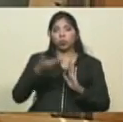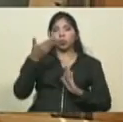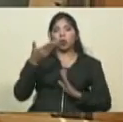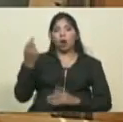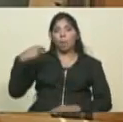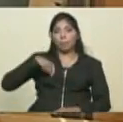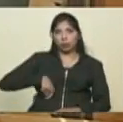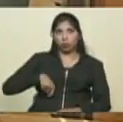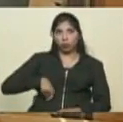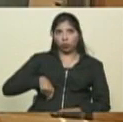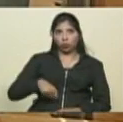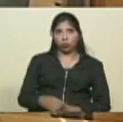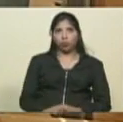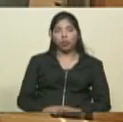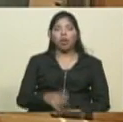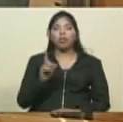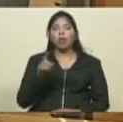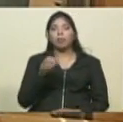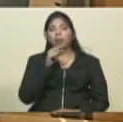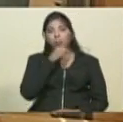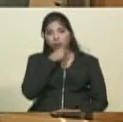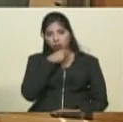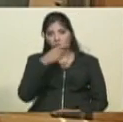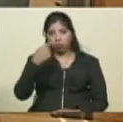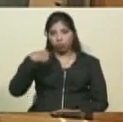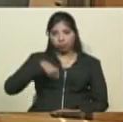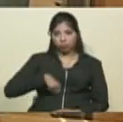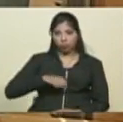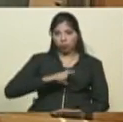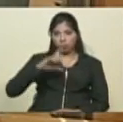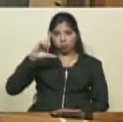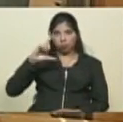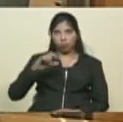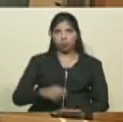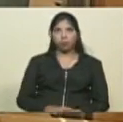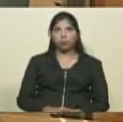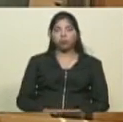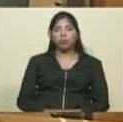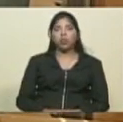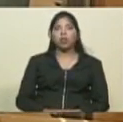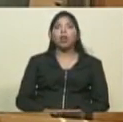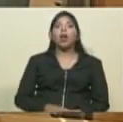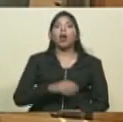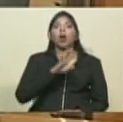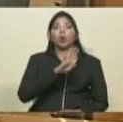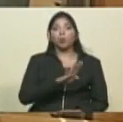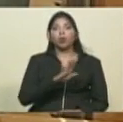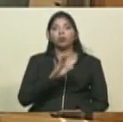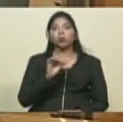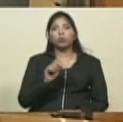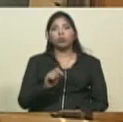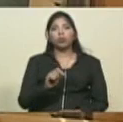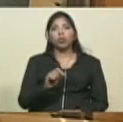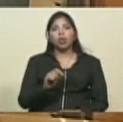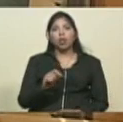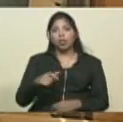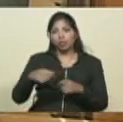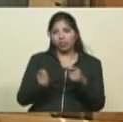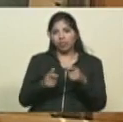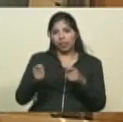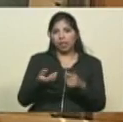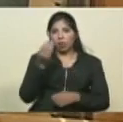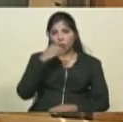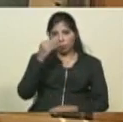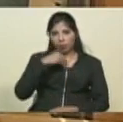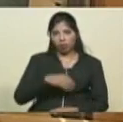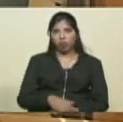Nacional, así como a los jubilados y pensionados, así como un incremento de 4 unidades tributarias en el cestatique socialista para